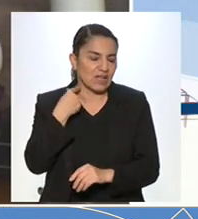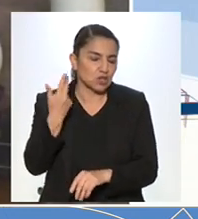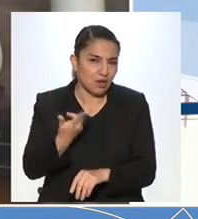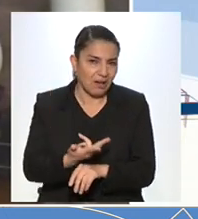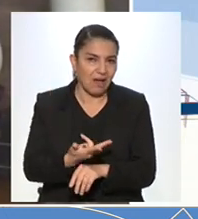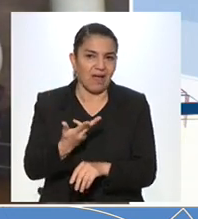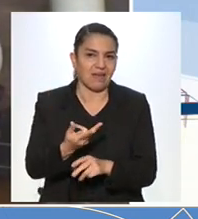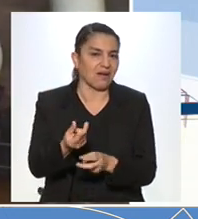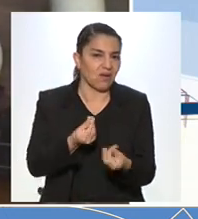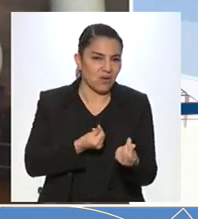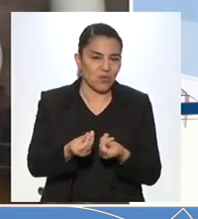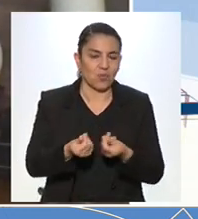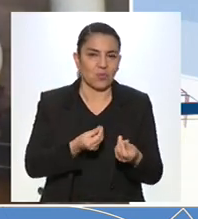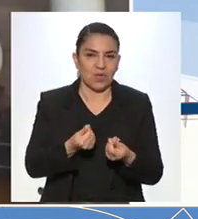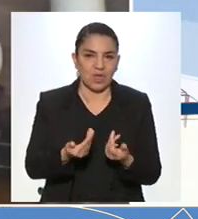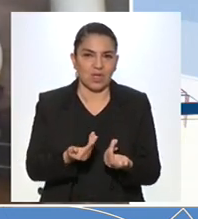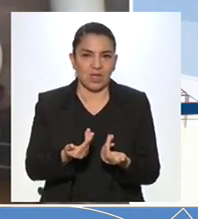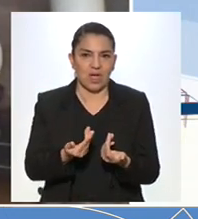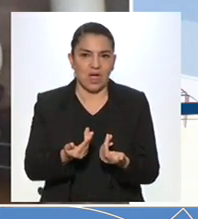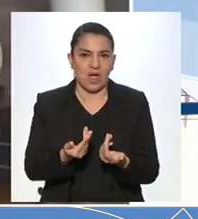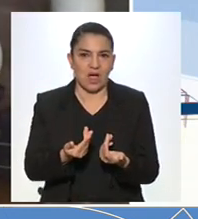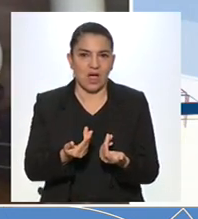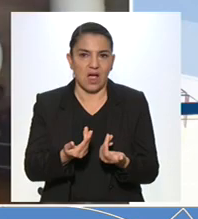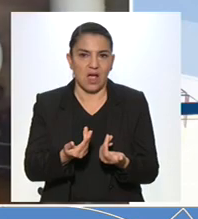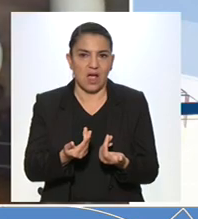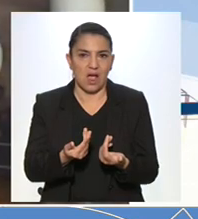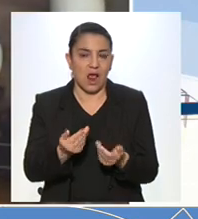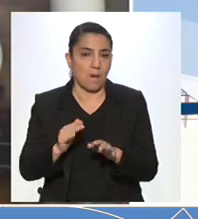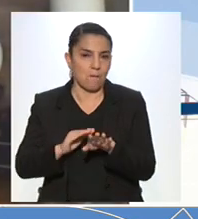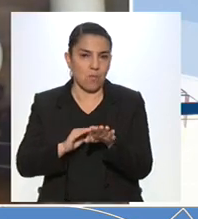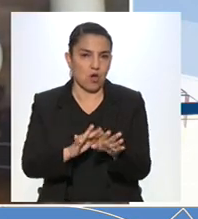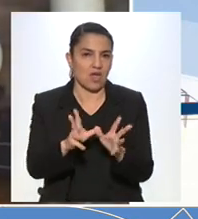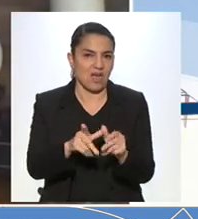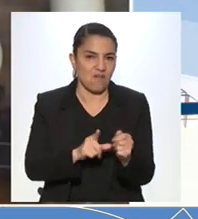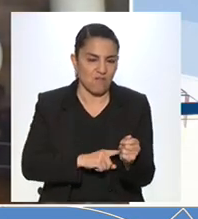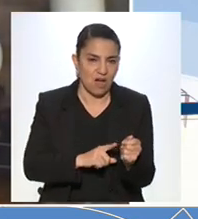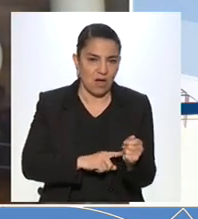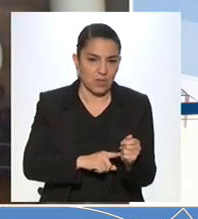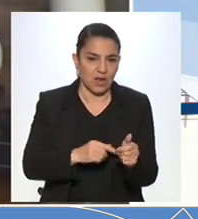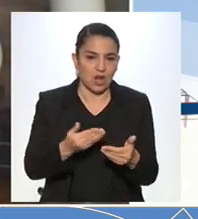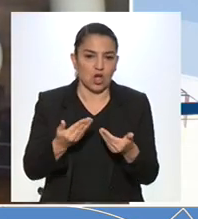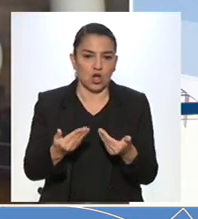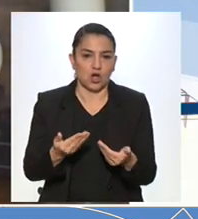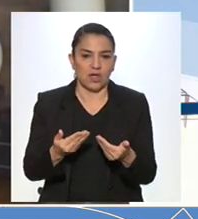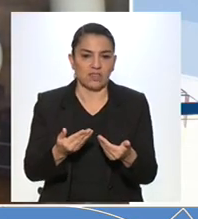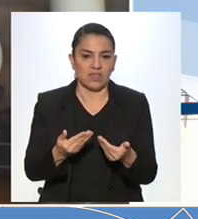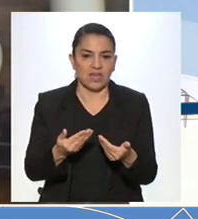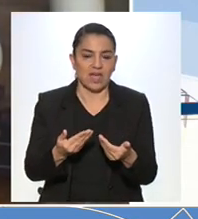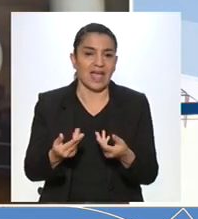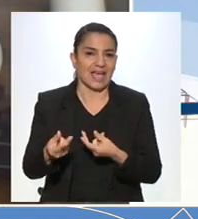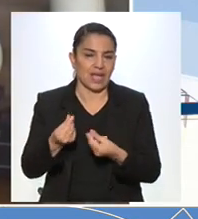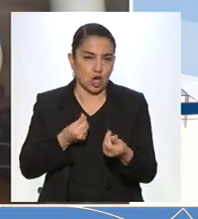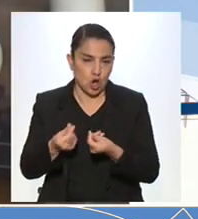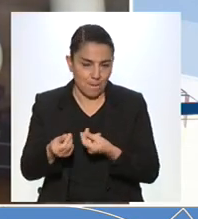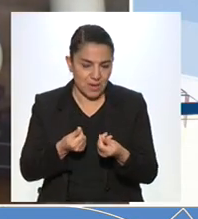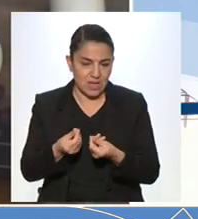en la economía los aportes a las familias, hoy día pasa del cuerpo B o de economía y